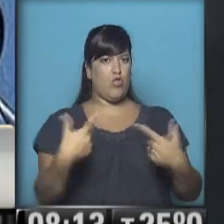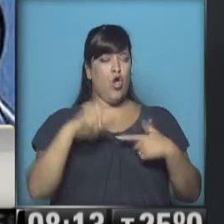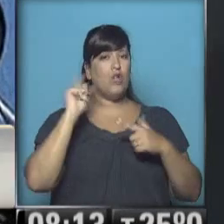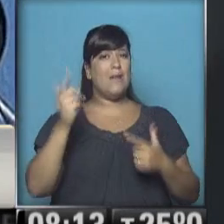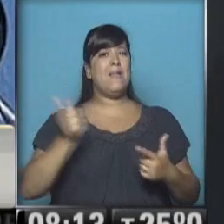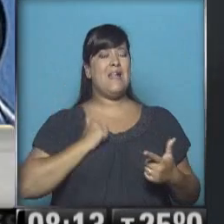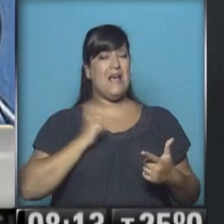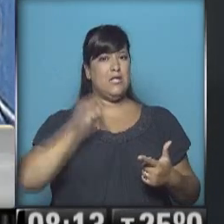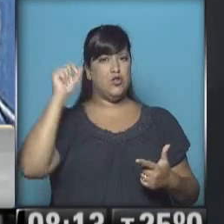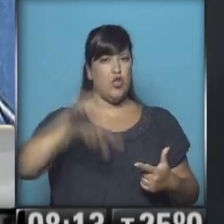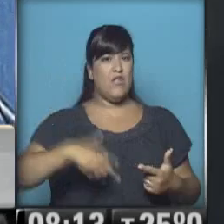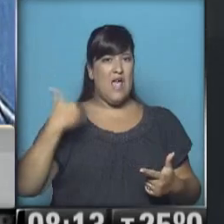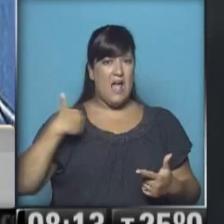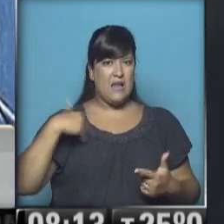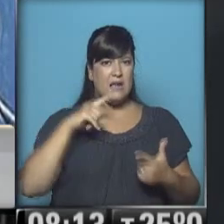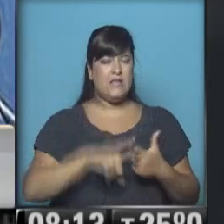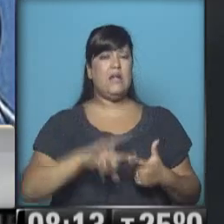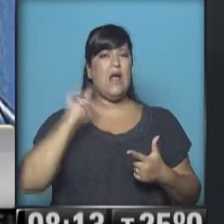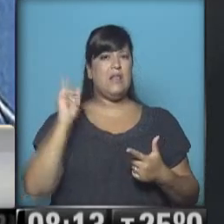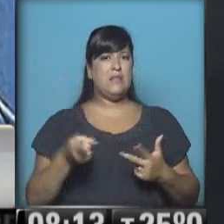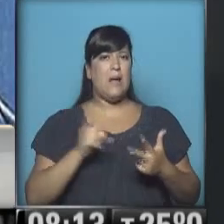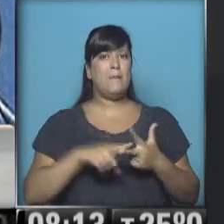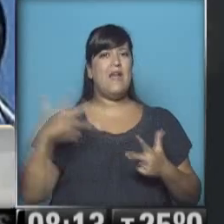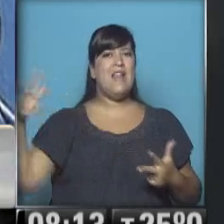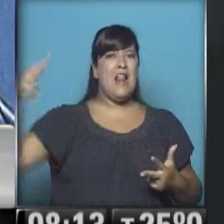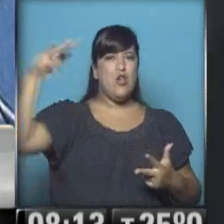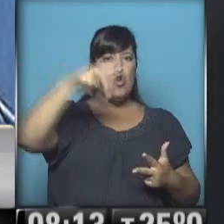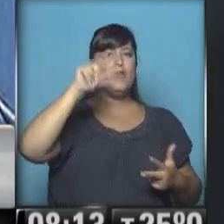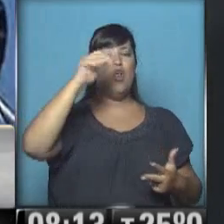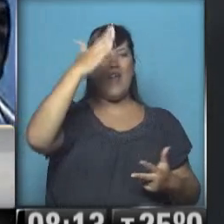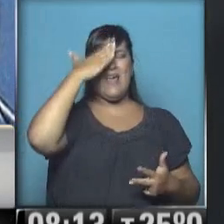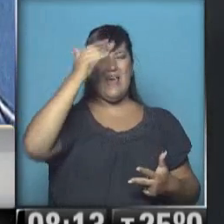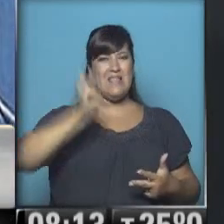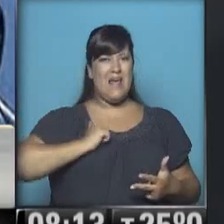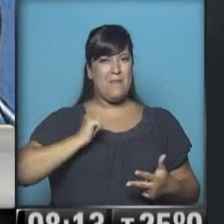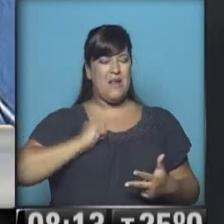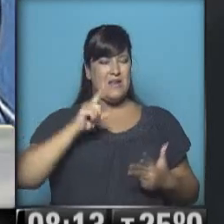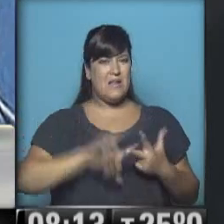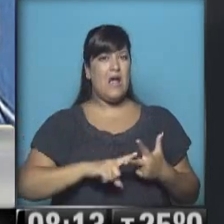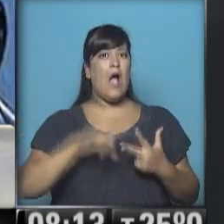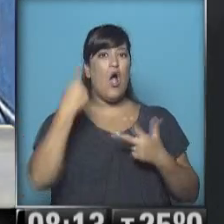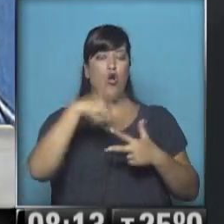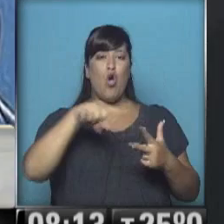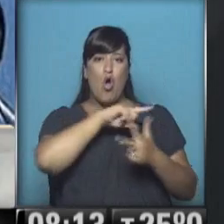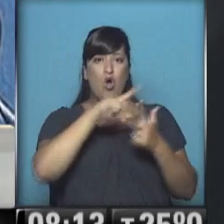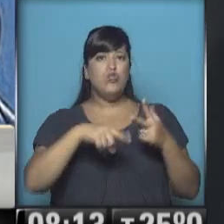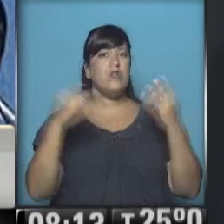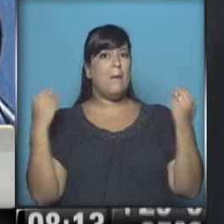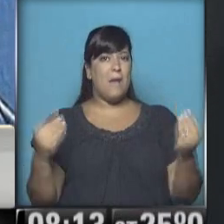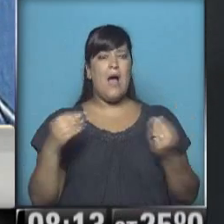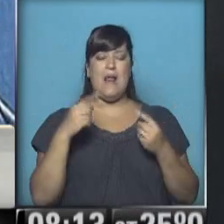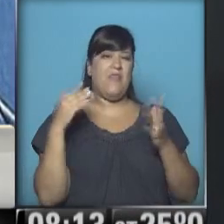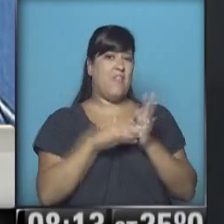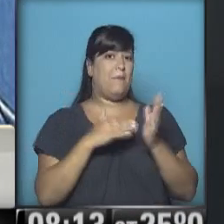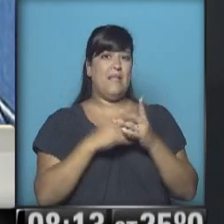Ejército Argentino, además también de helicóptero de Gendarmería Nacional. Estos bienes se utilizan conforme a las